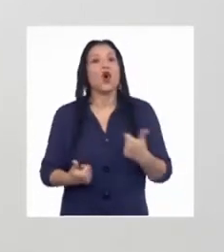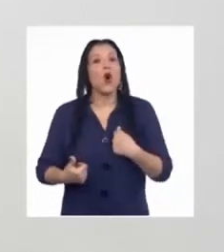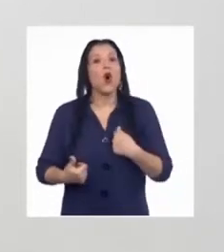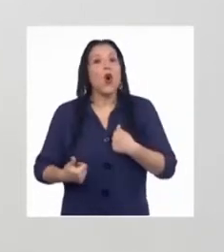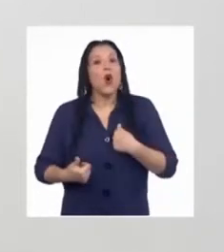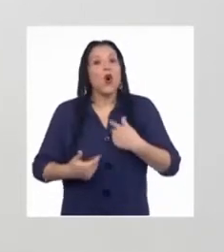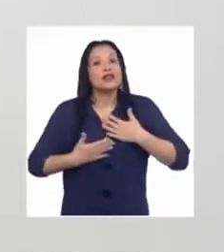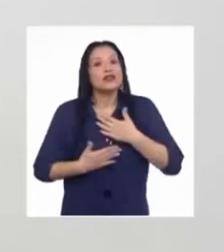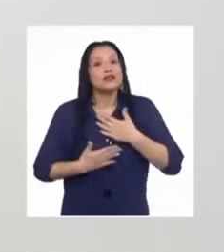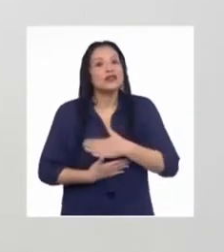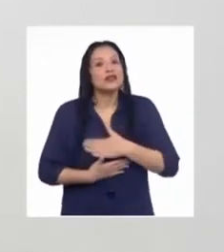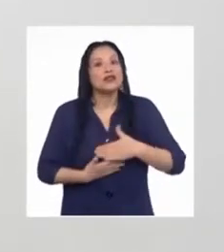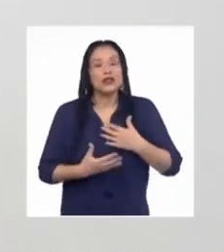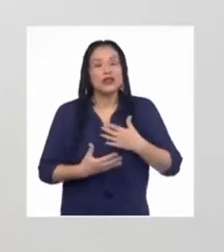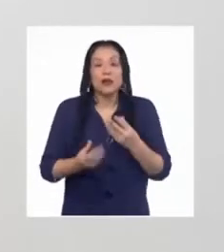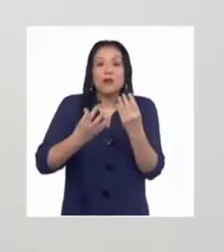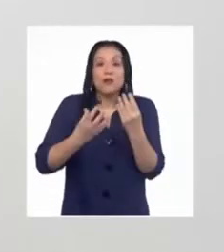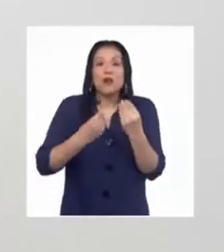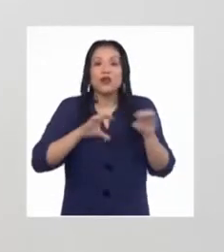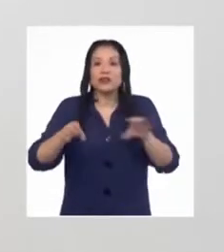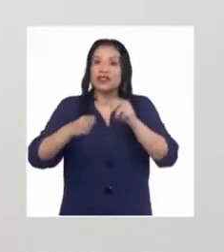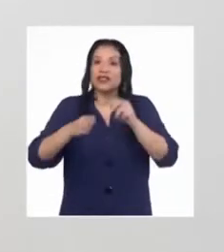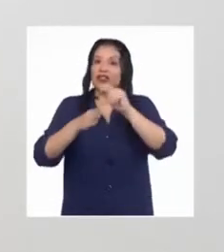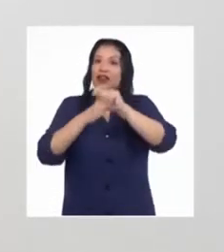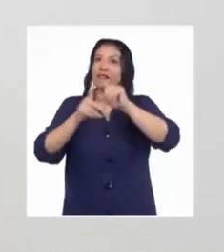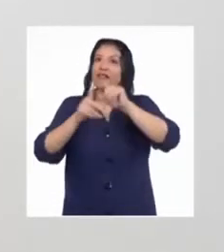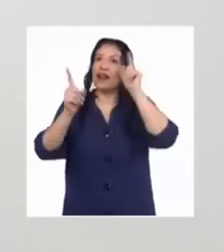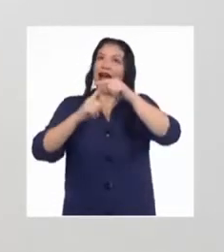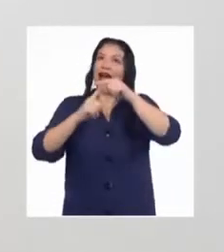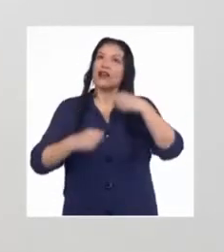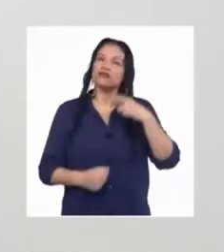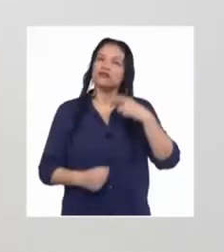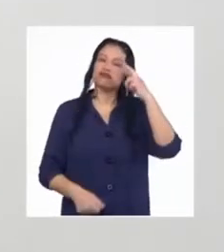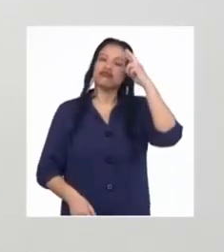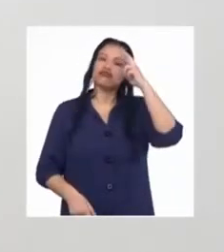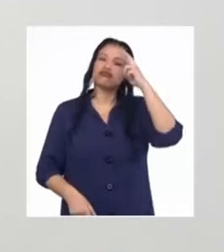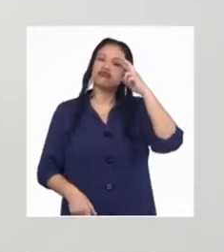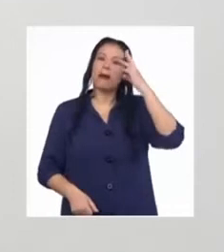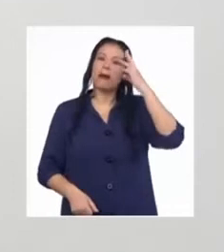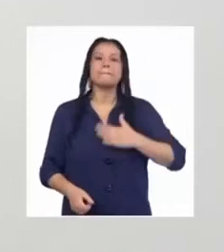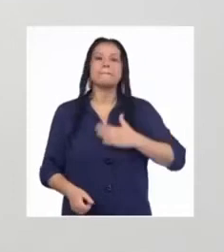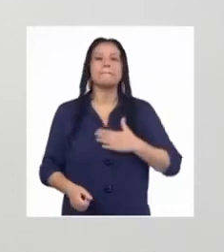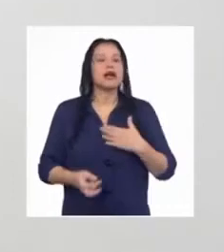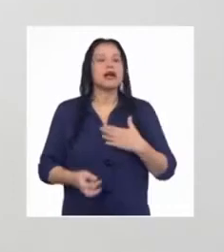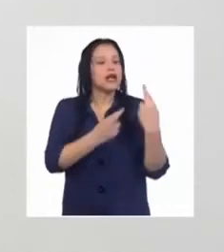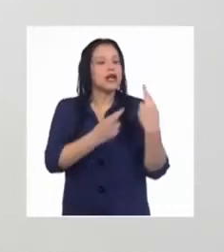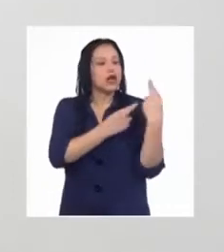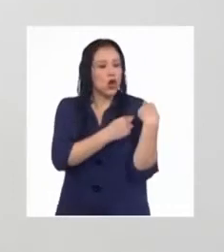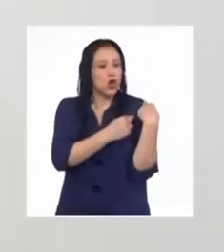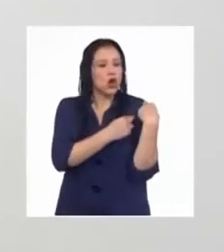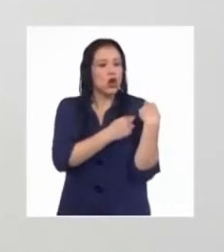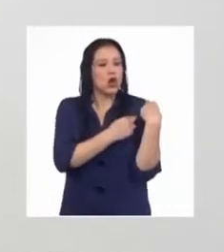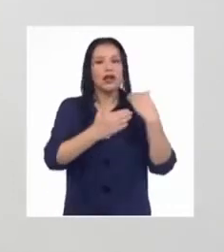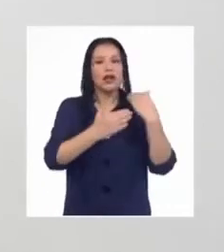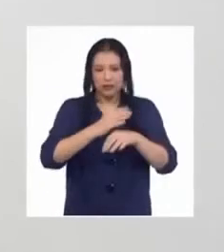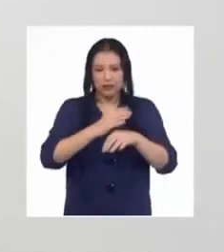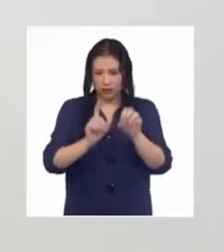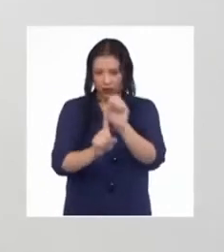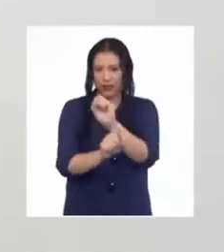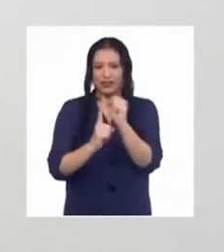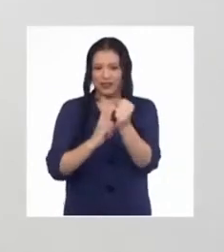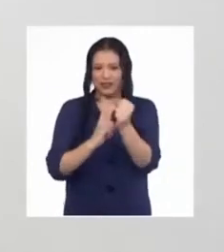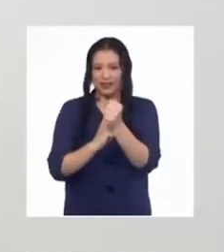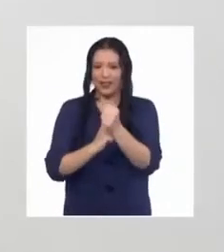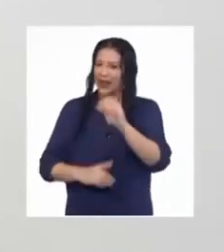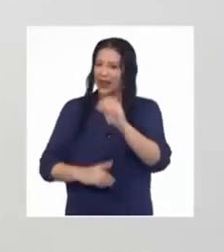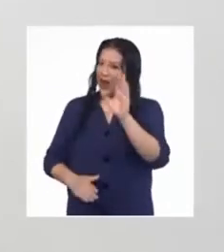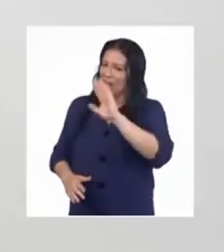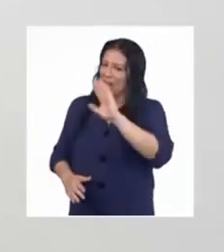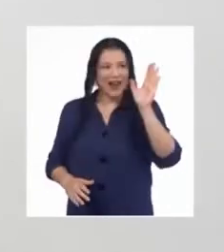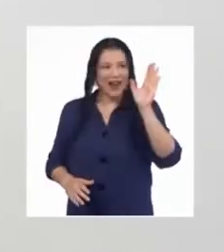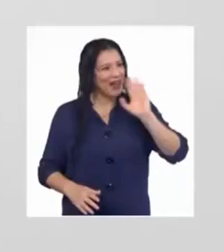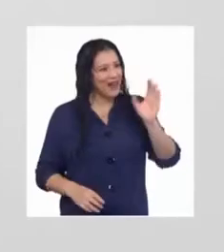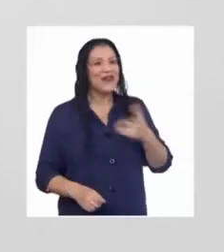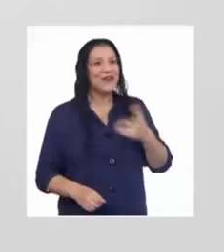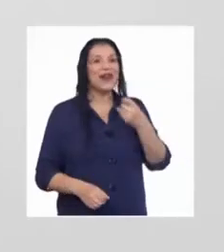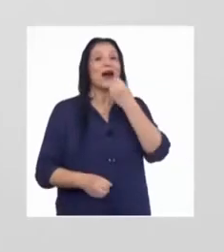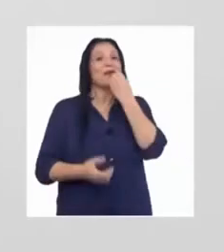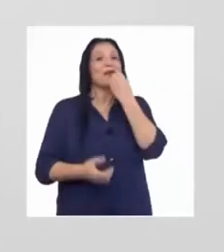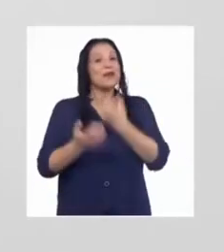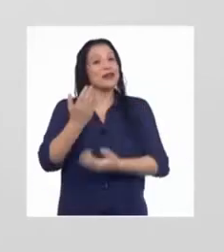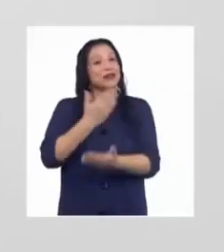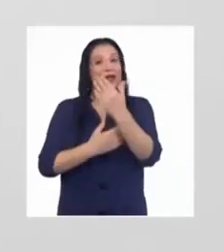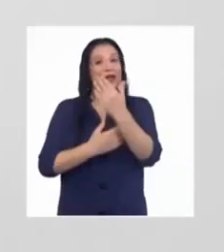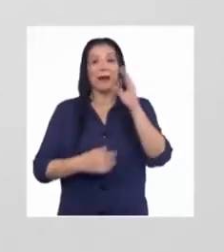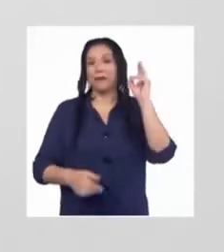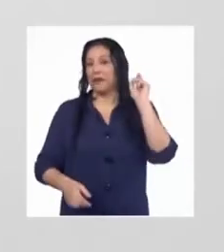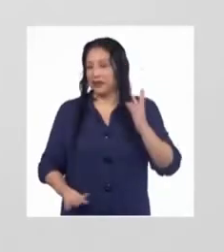bastante haciendo el reto. Me hizo reflexionar un montón sobre mi rol en la sociedad. Hola Junior, buenos días profesora Yulisa.